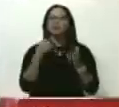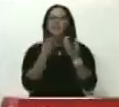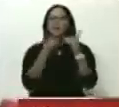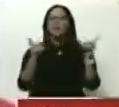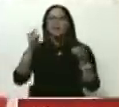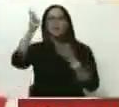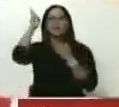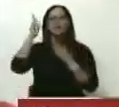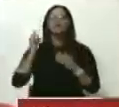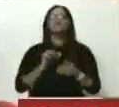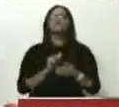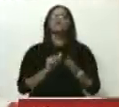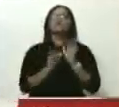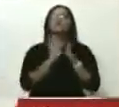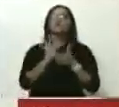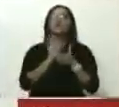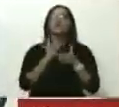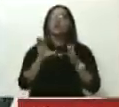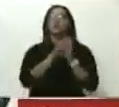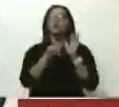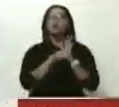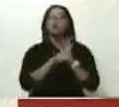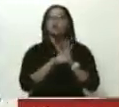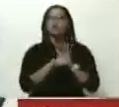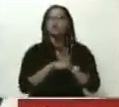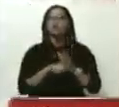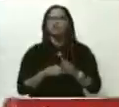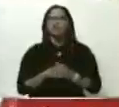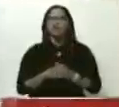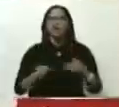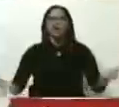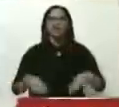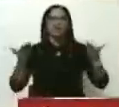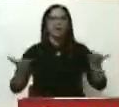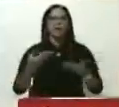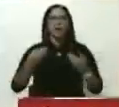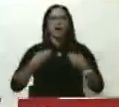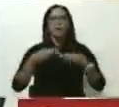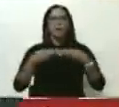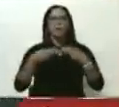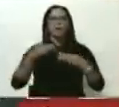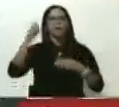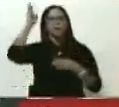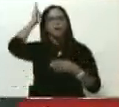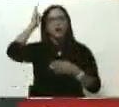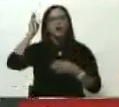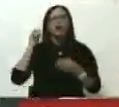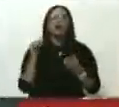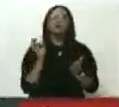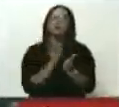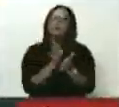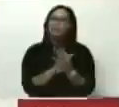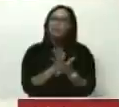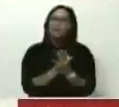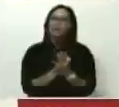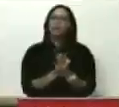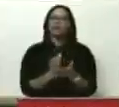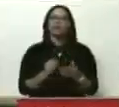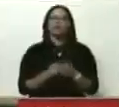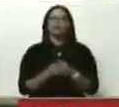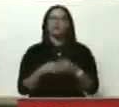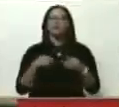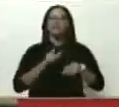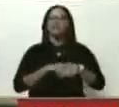Perú funcionen según la Constitución. Alentamos al público peruano a mantener la calma durante este